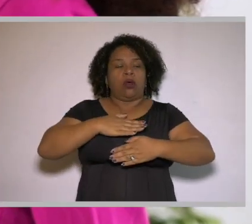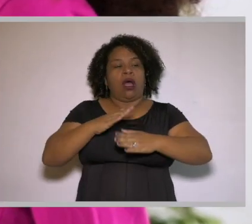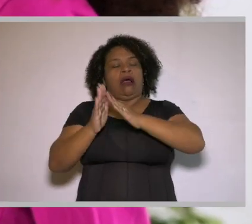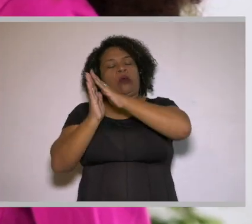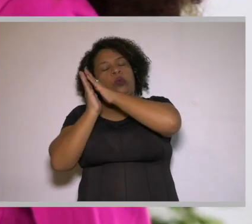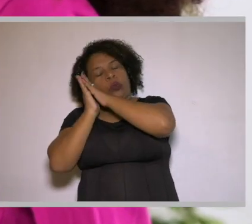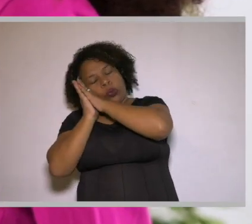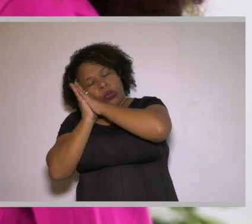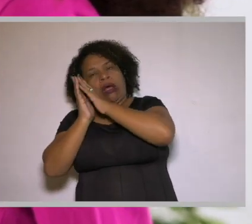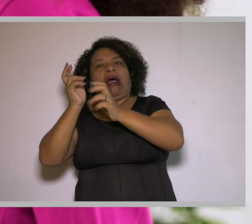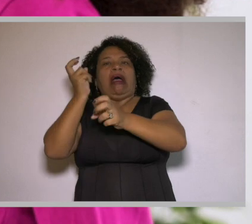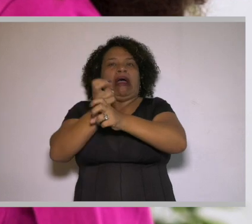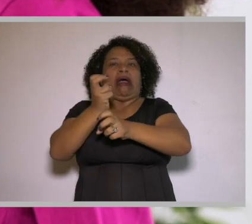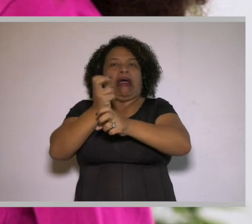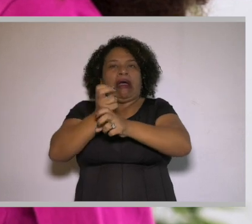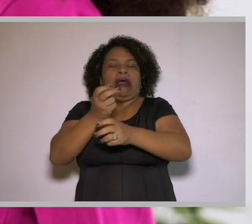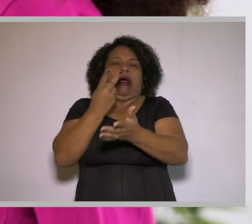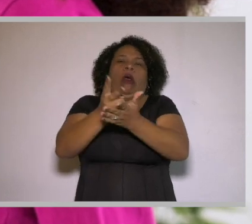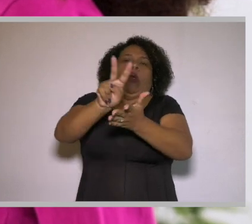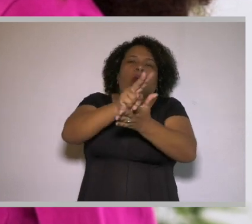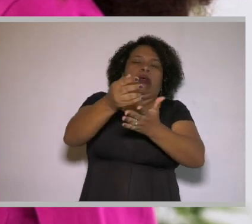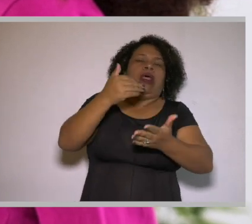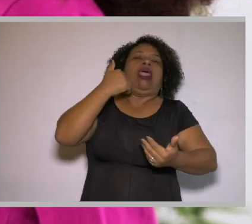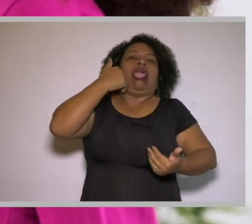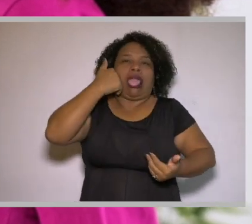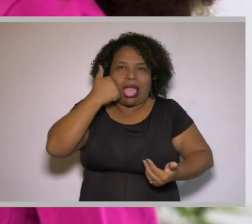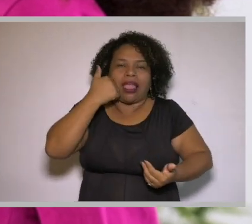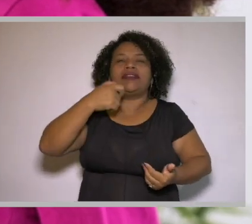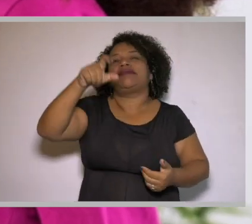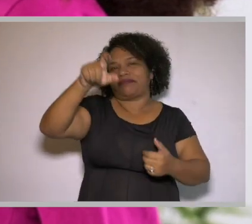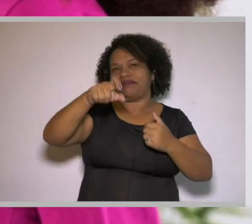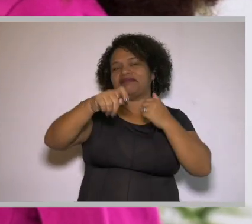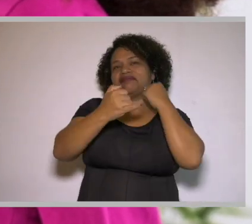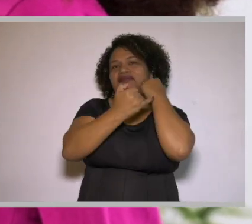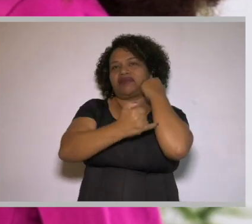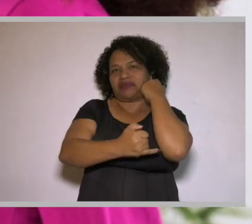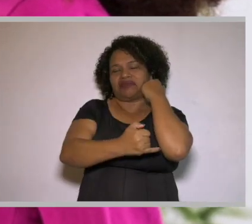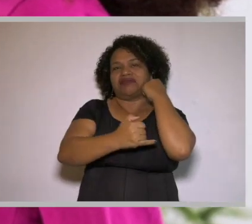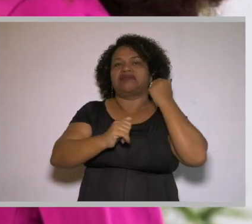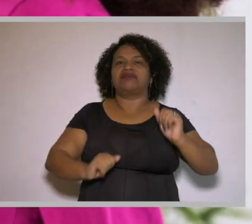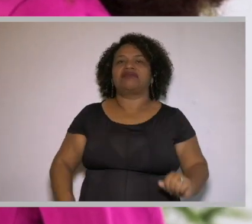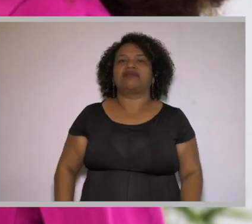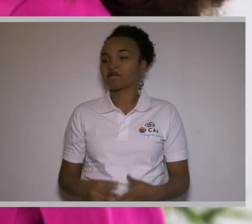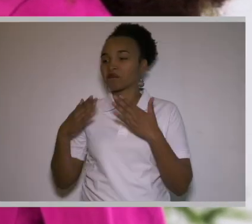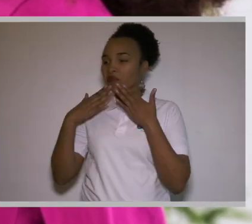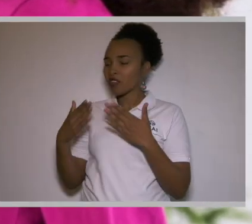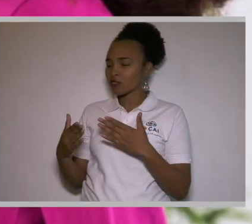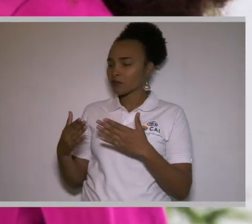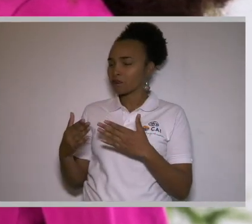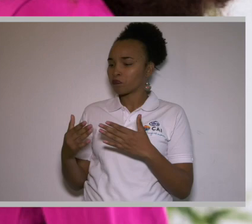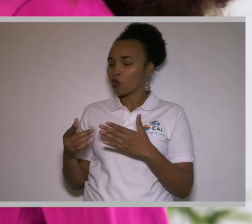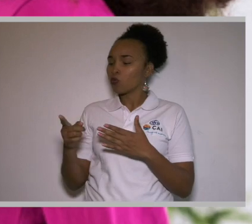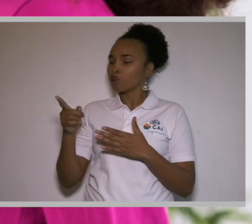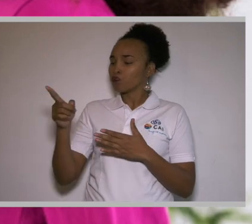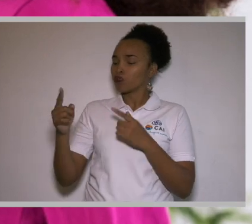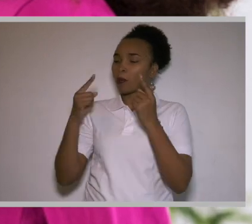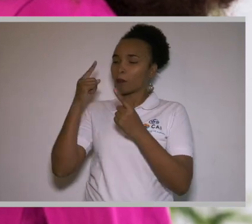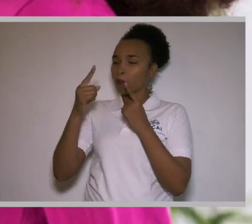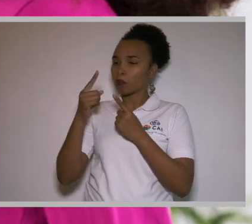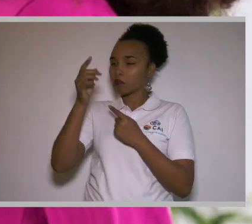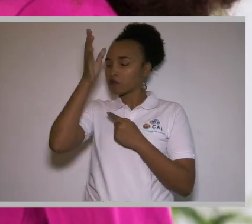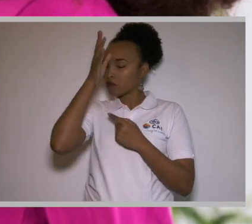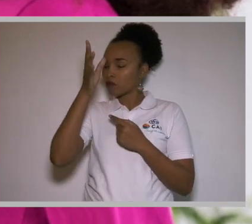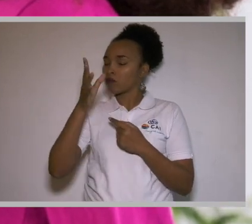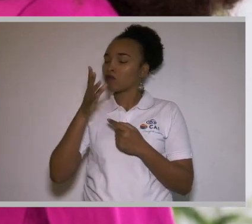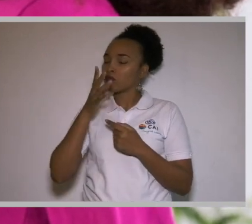unamos a la sintomatología de congestión, respiración forzosa, apnea del sueño, crisis recurrente de adenoamigdalitis, entonces